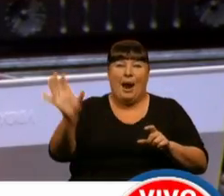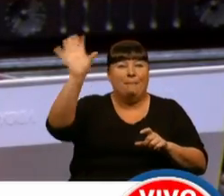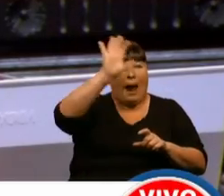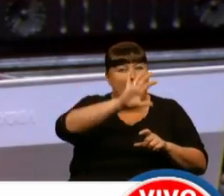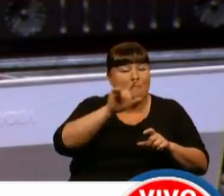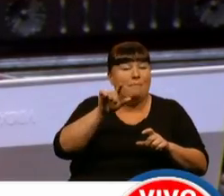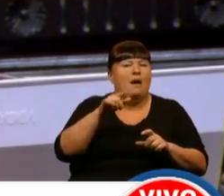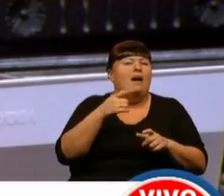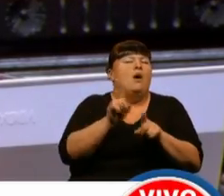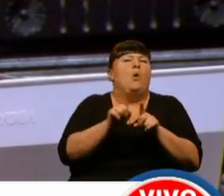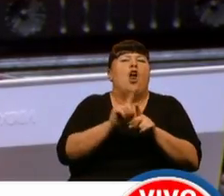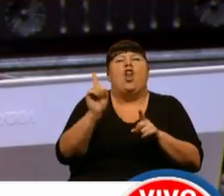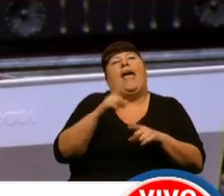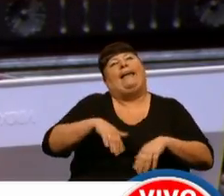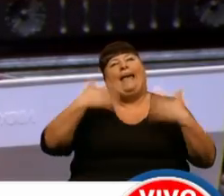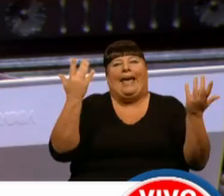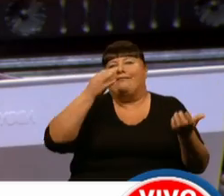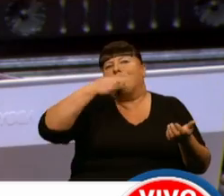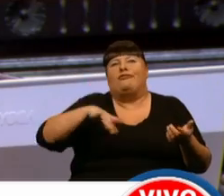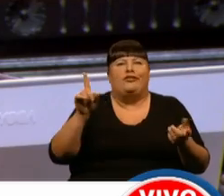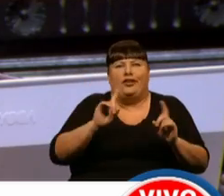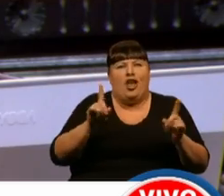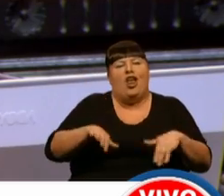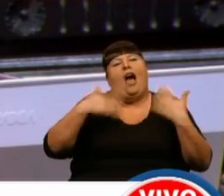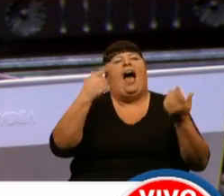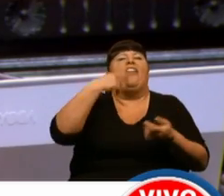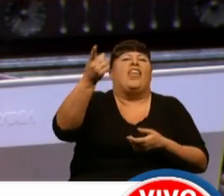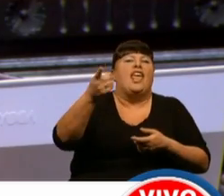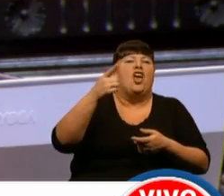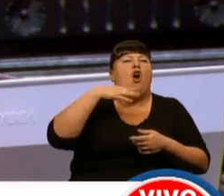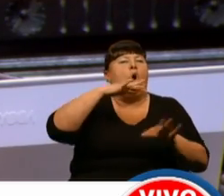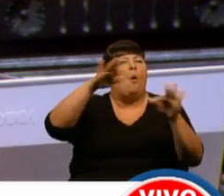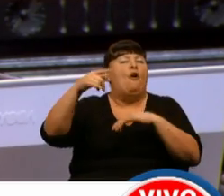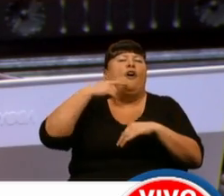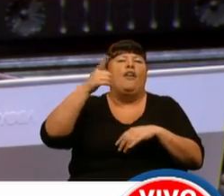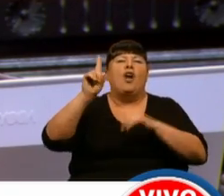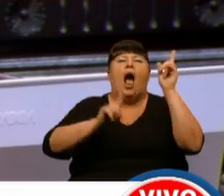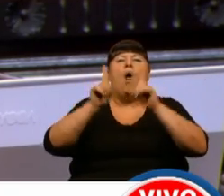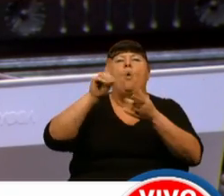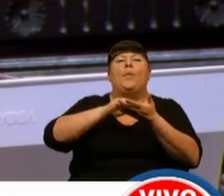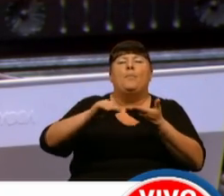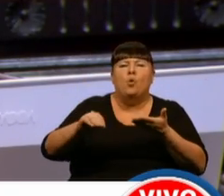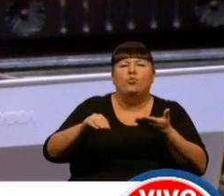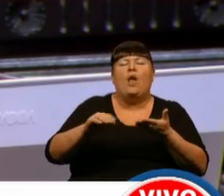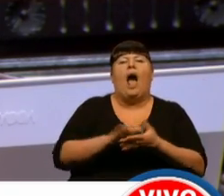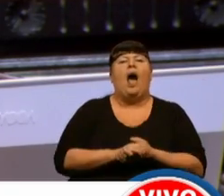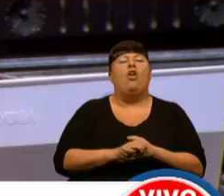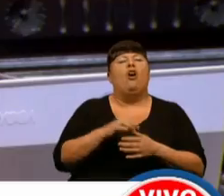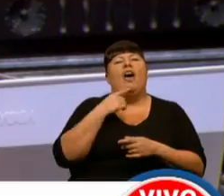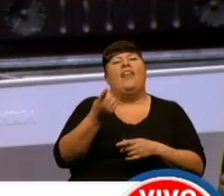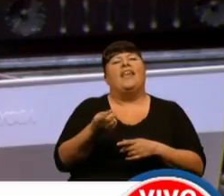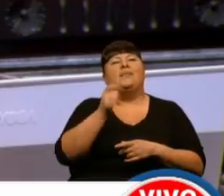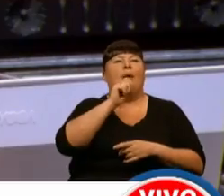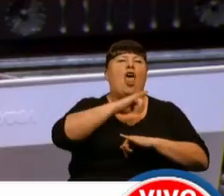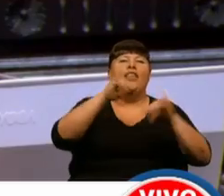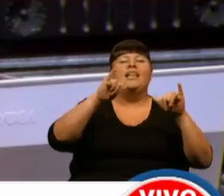ambientales nos antojan y yo no obedece como se dijo como se escuchó en algún diputado que hacía desde este nota